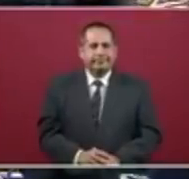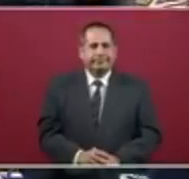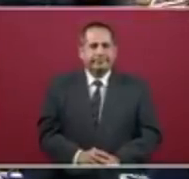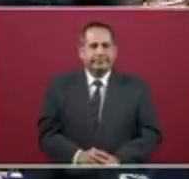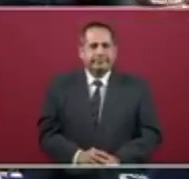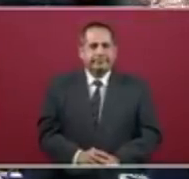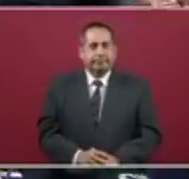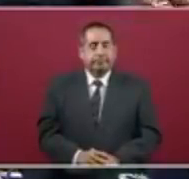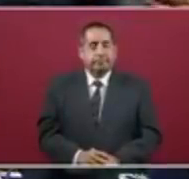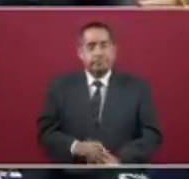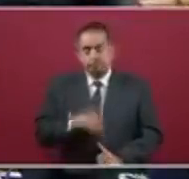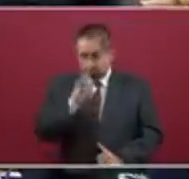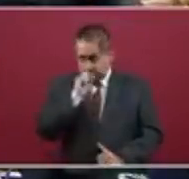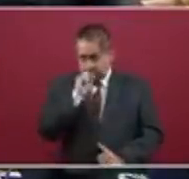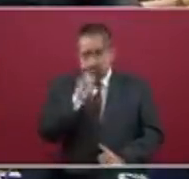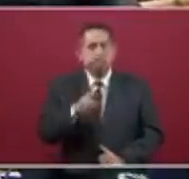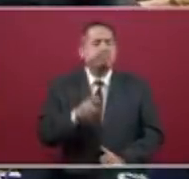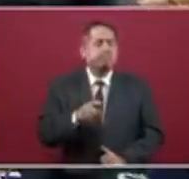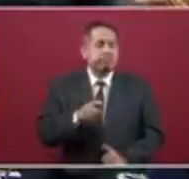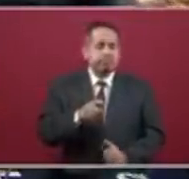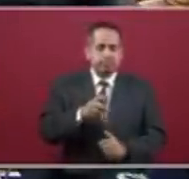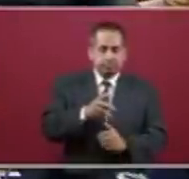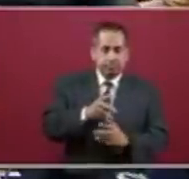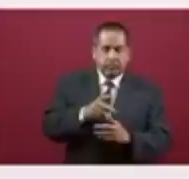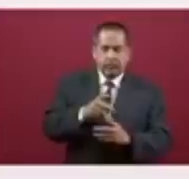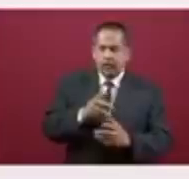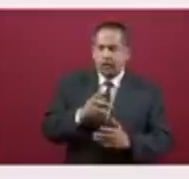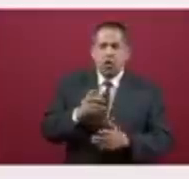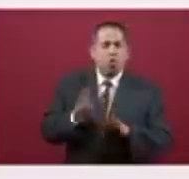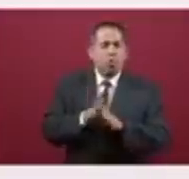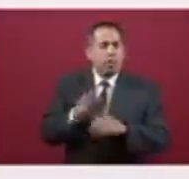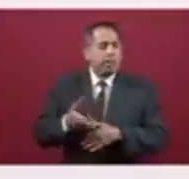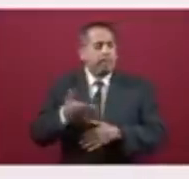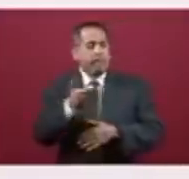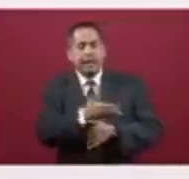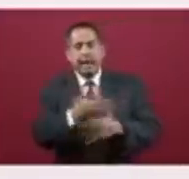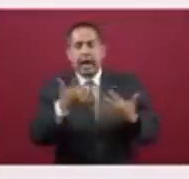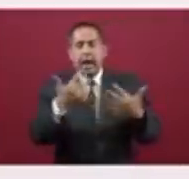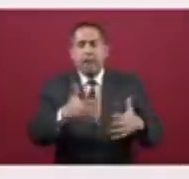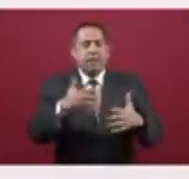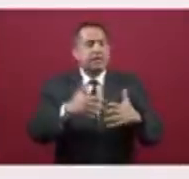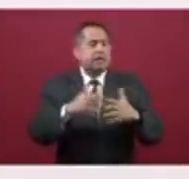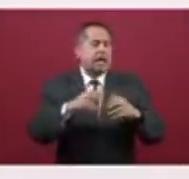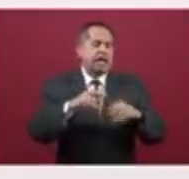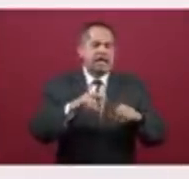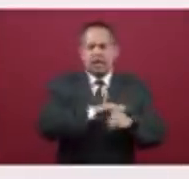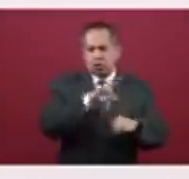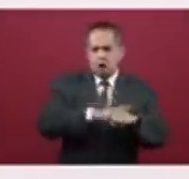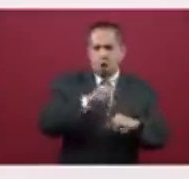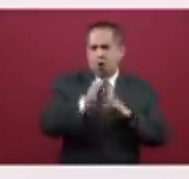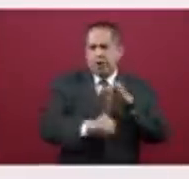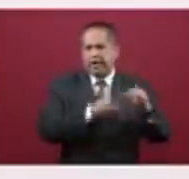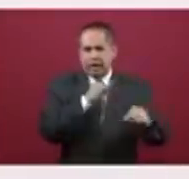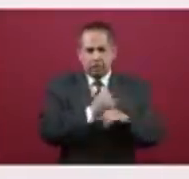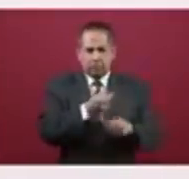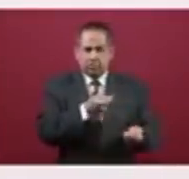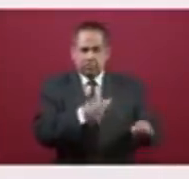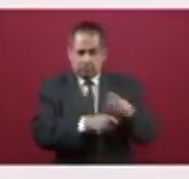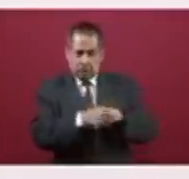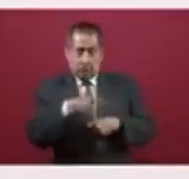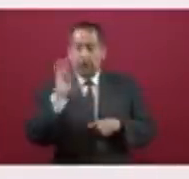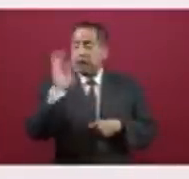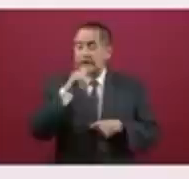la contraprestación que pediremos a la empresa nacional o internacional que gane